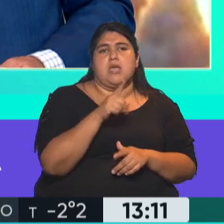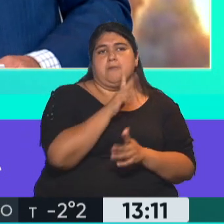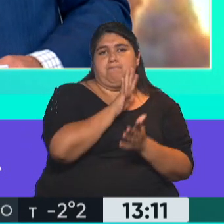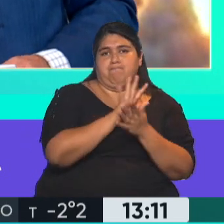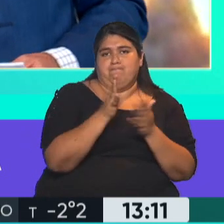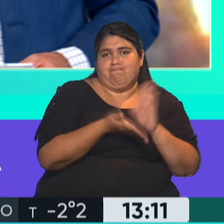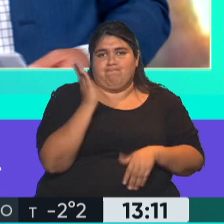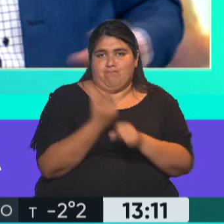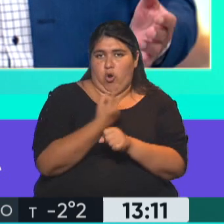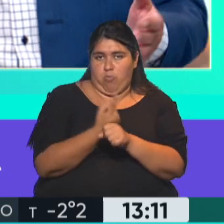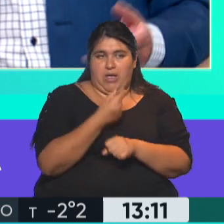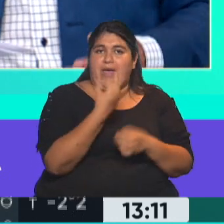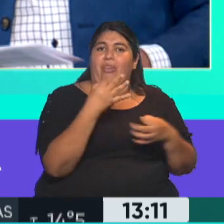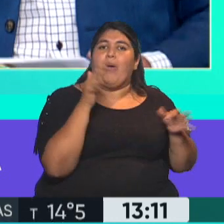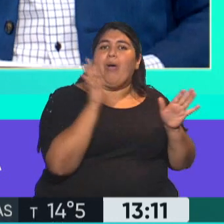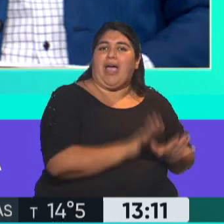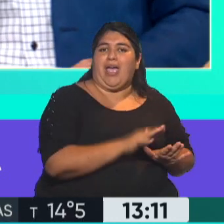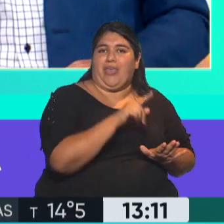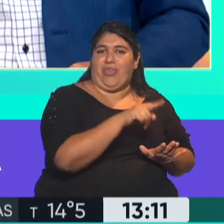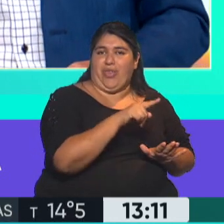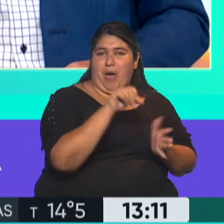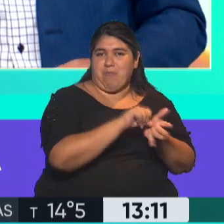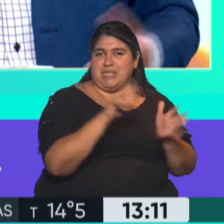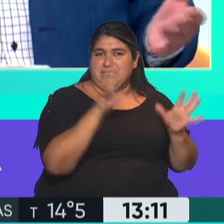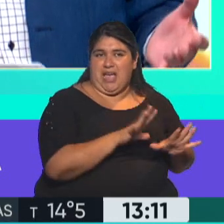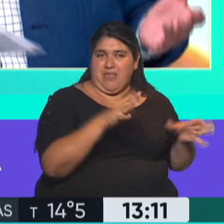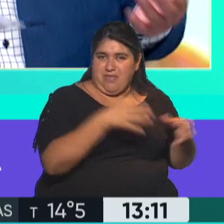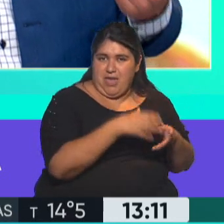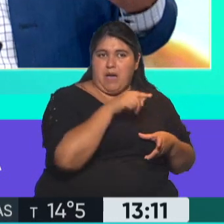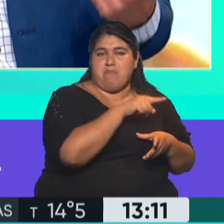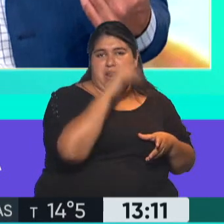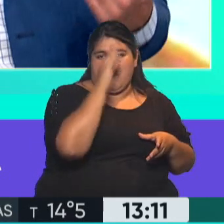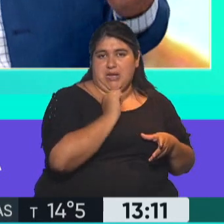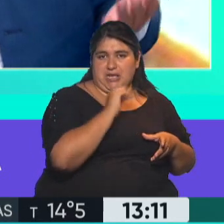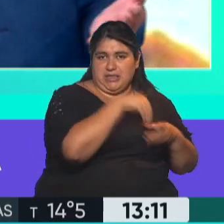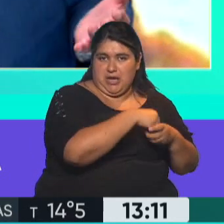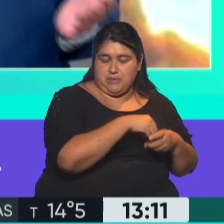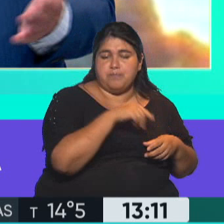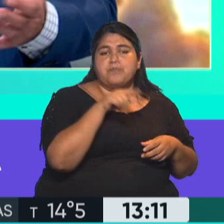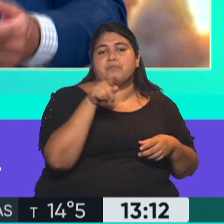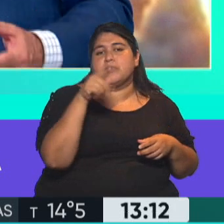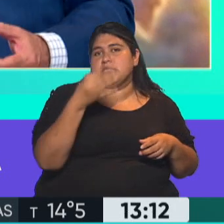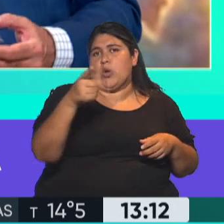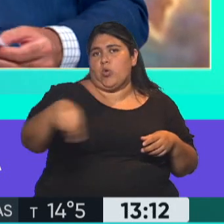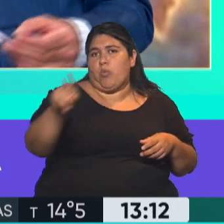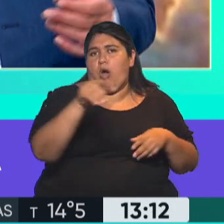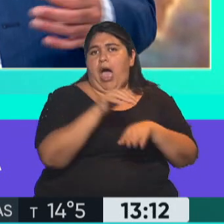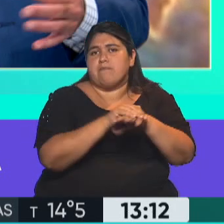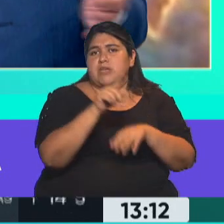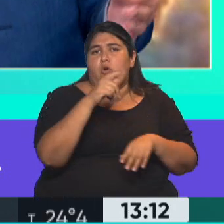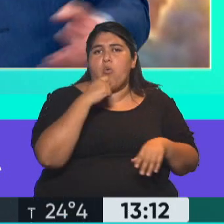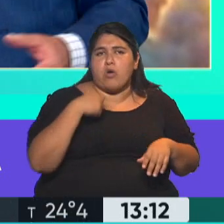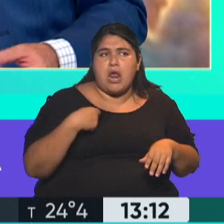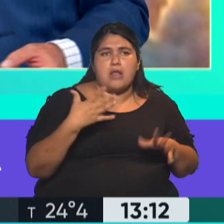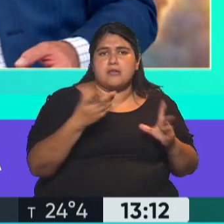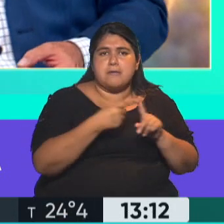justamente para combatir o acompañar a las tropas militares. En tu caso, seguramente imagino, debes tener amistades en Ucrania. Algunos